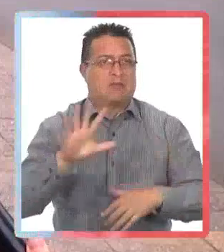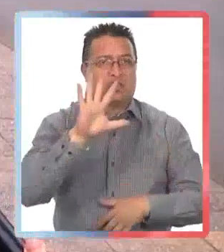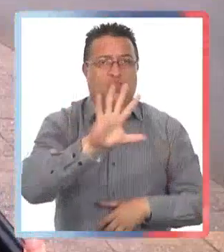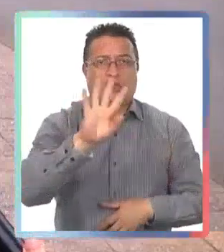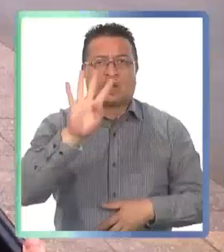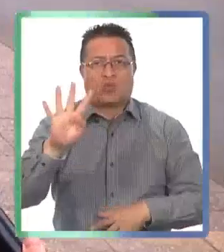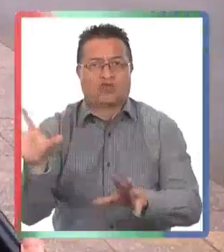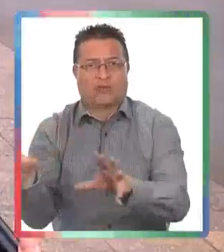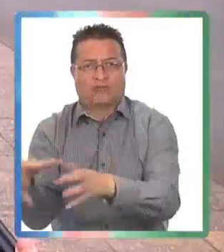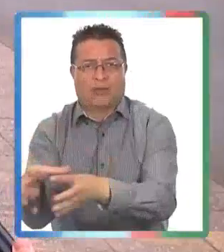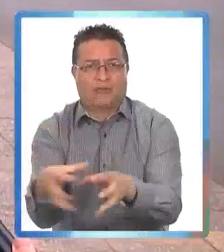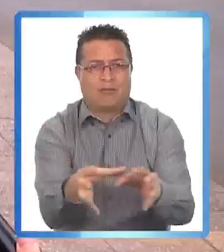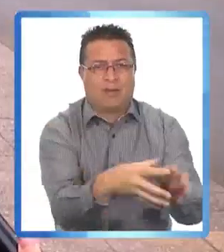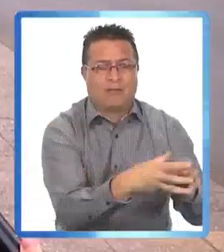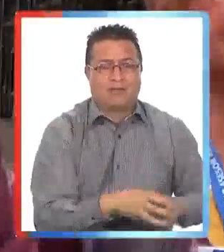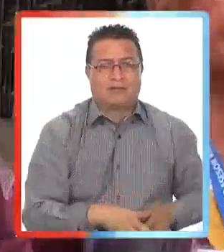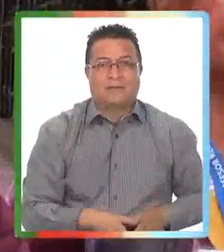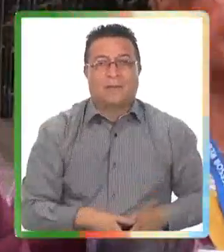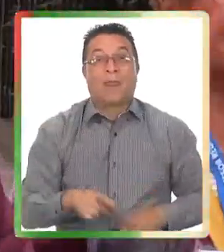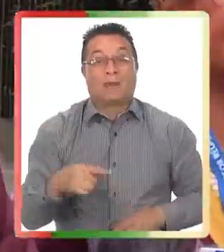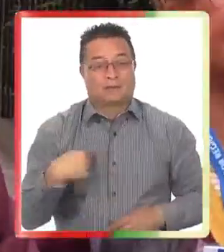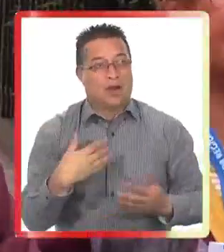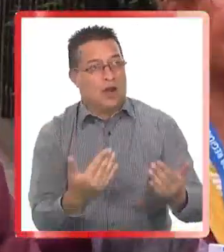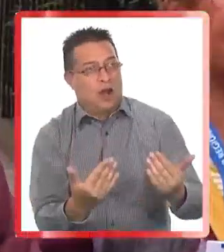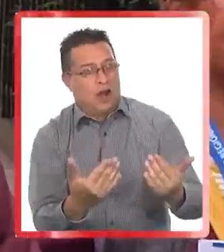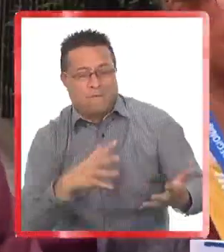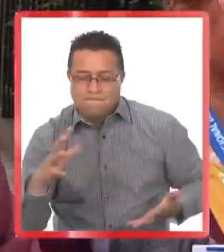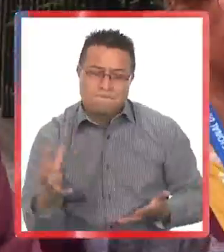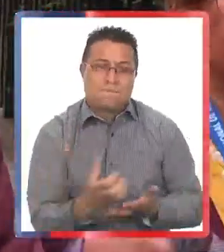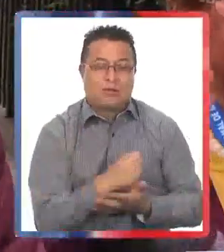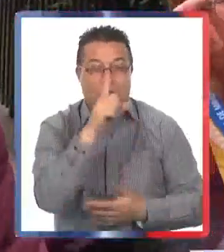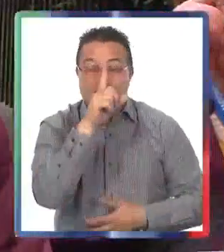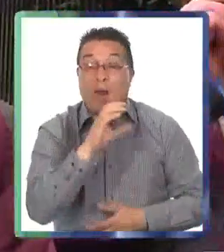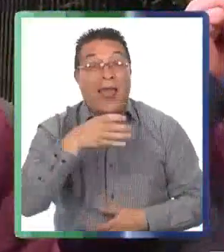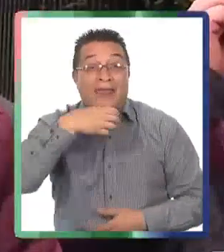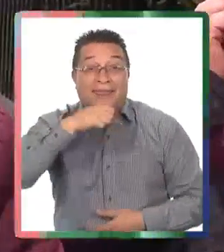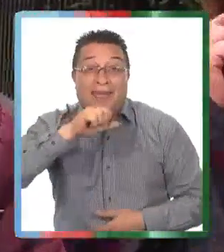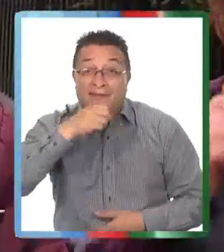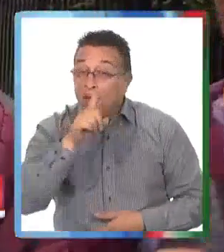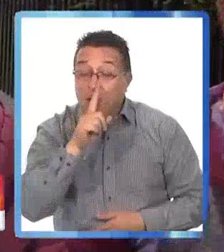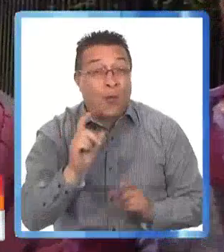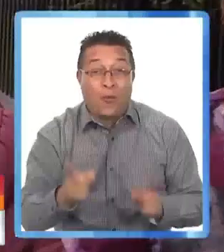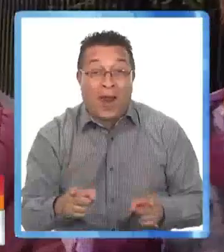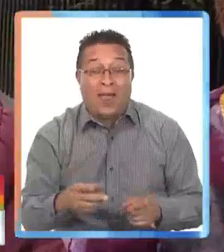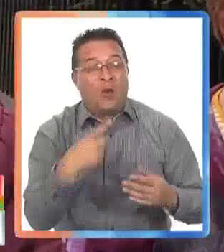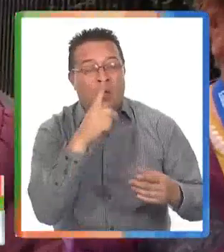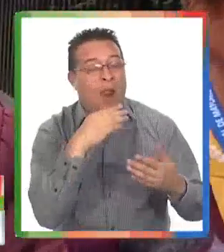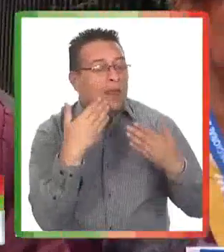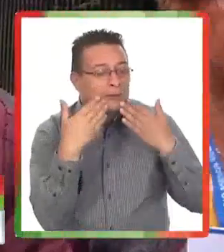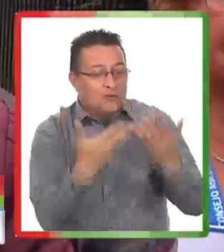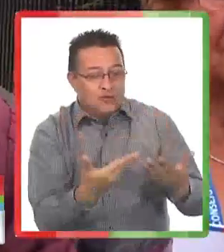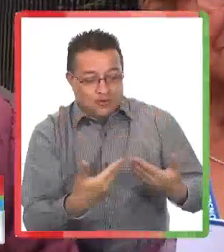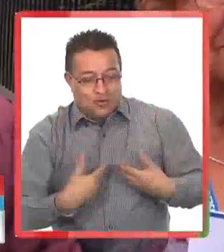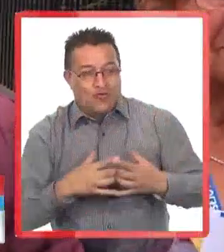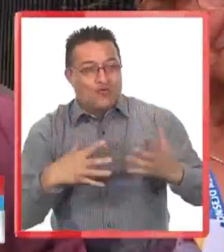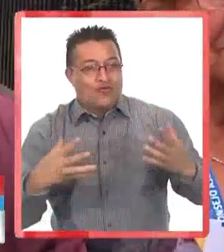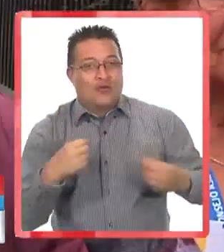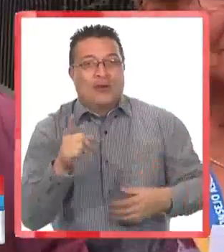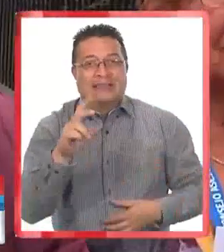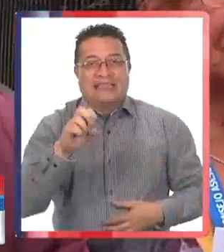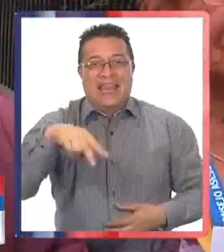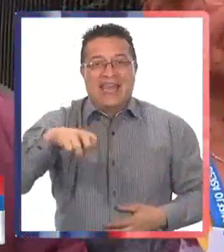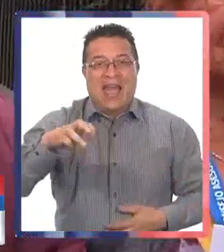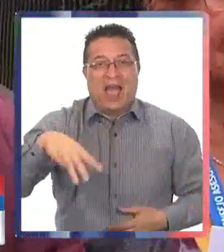son 54 grupos. Esto es tan esperado como se espera Navidad. Es un regalo tan hermoso que